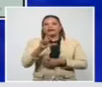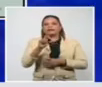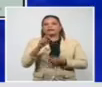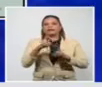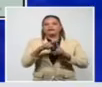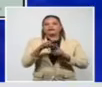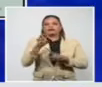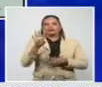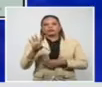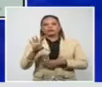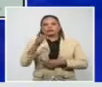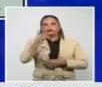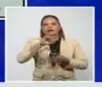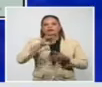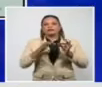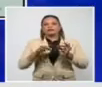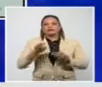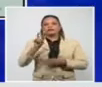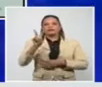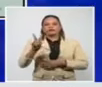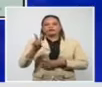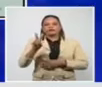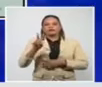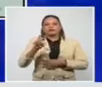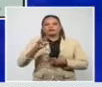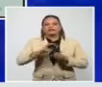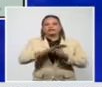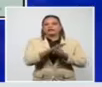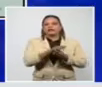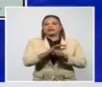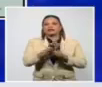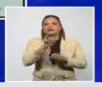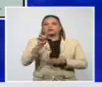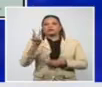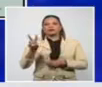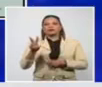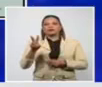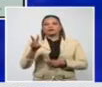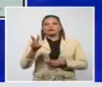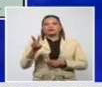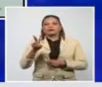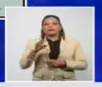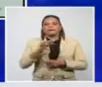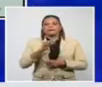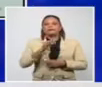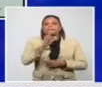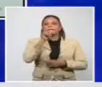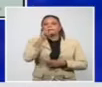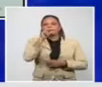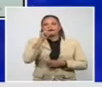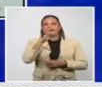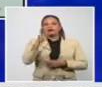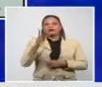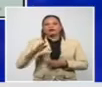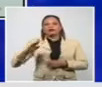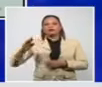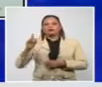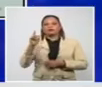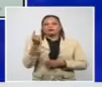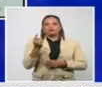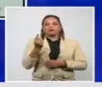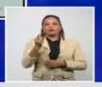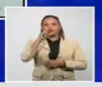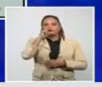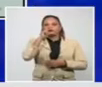San Cristóbal, 2 de cada uno, y uno de Bahía Honda, al igual que uno de Bauta, uno de